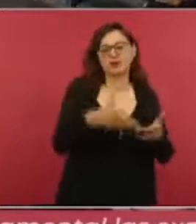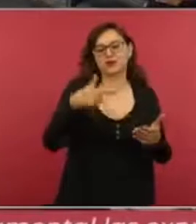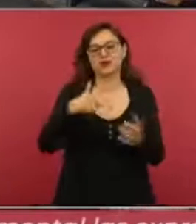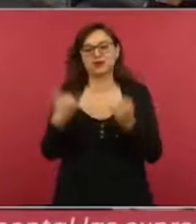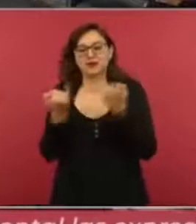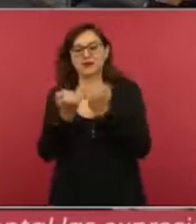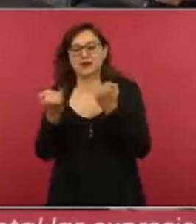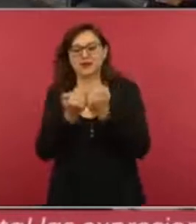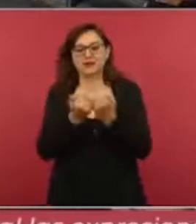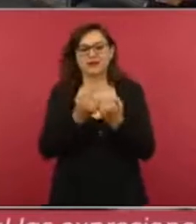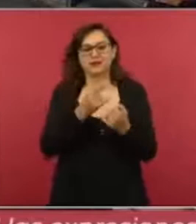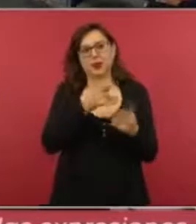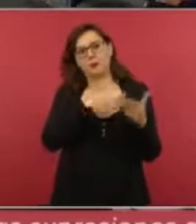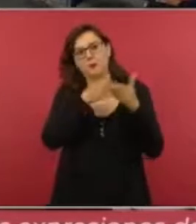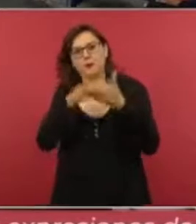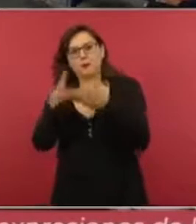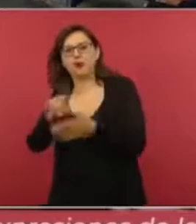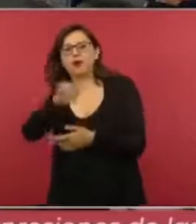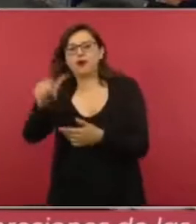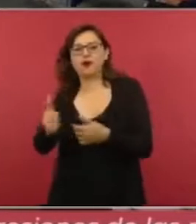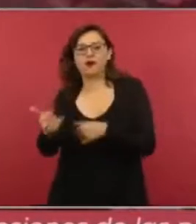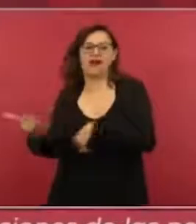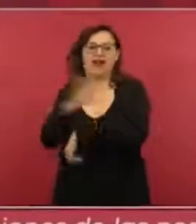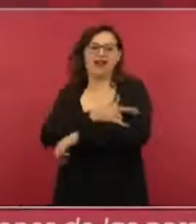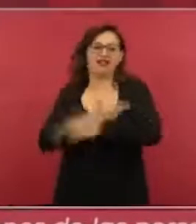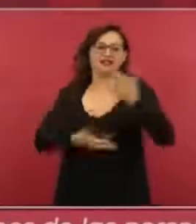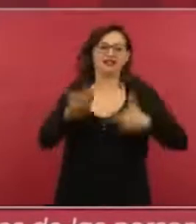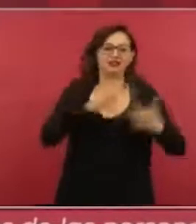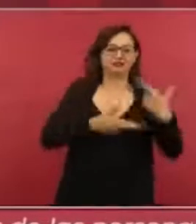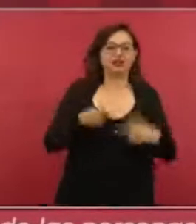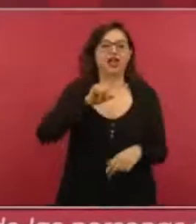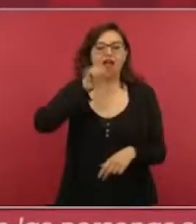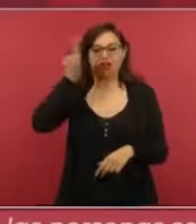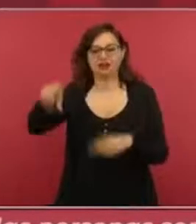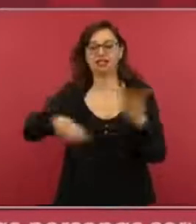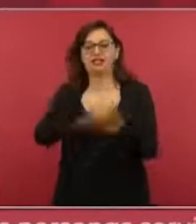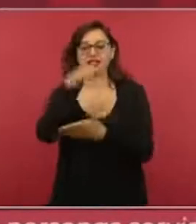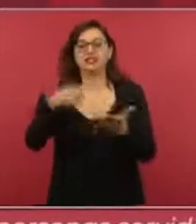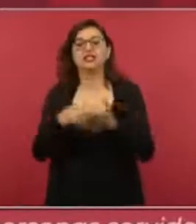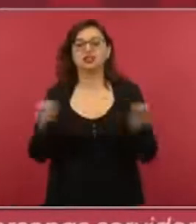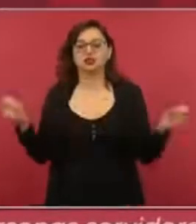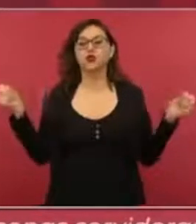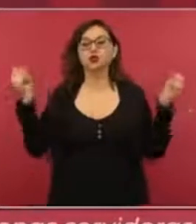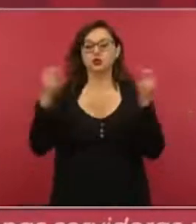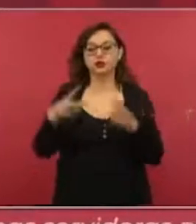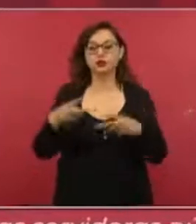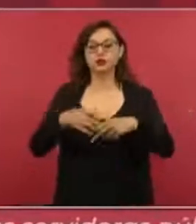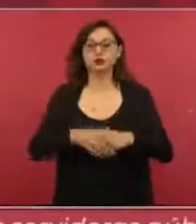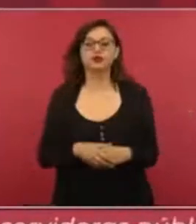y para vernos allá. Y el domingo,